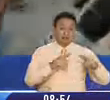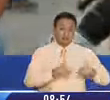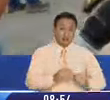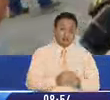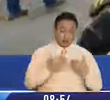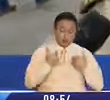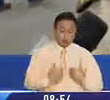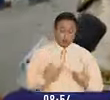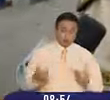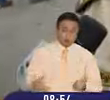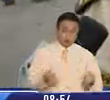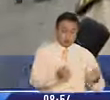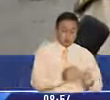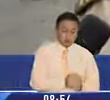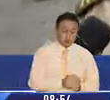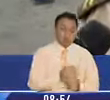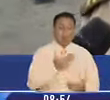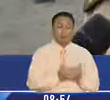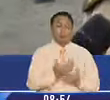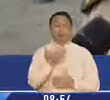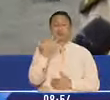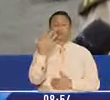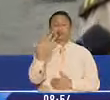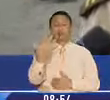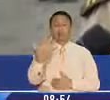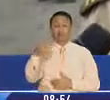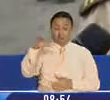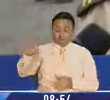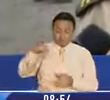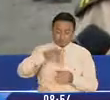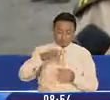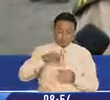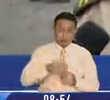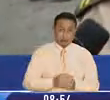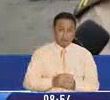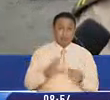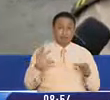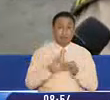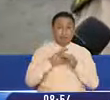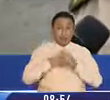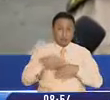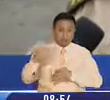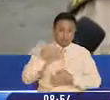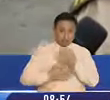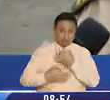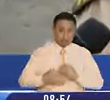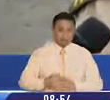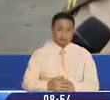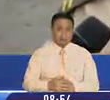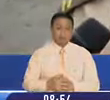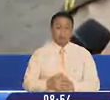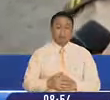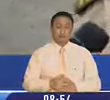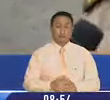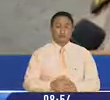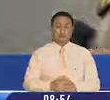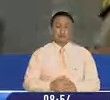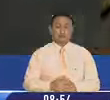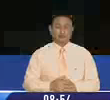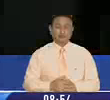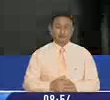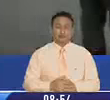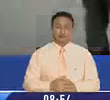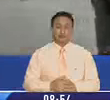Hay 5 indicios balísticos, de acuerdo a lo que nuestros compañeros de criminalística realizaron la verificación del